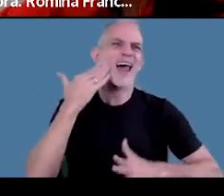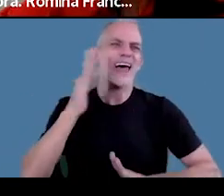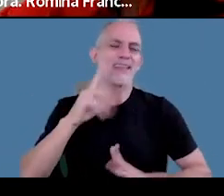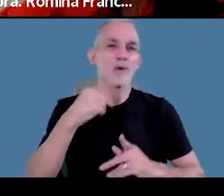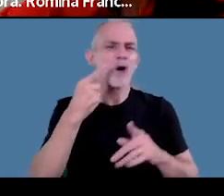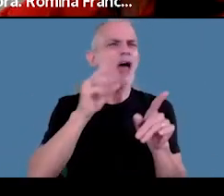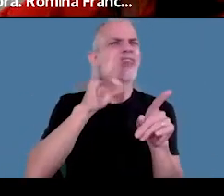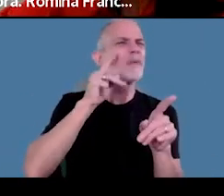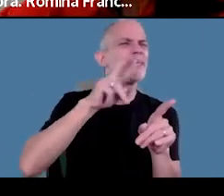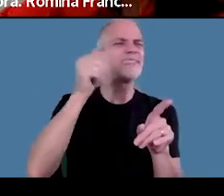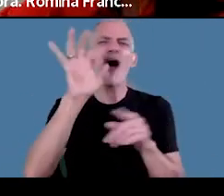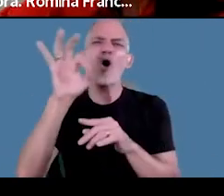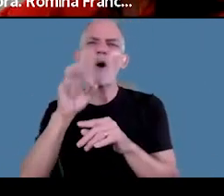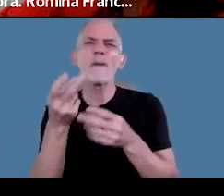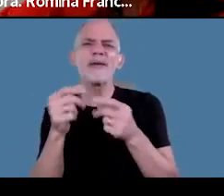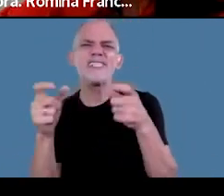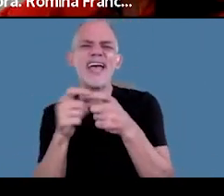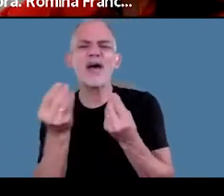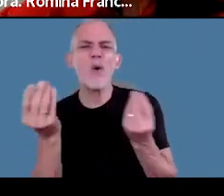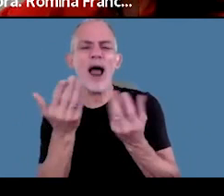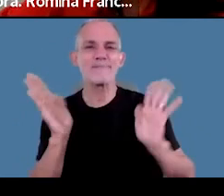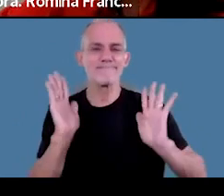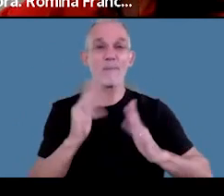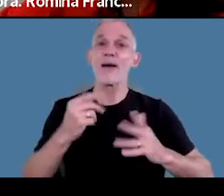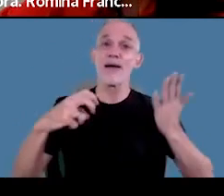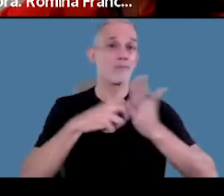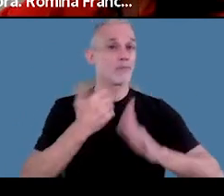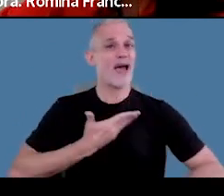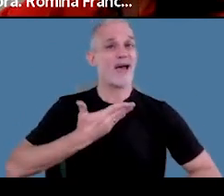o es billete? Bueno, el criterio del fisco es